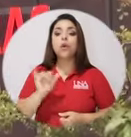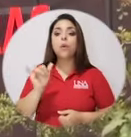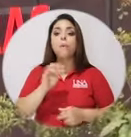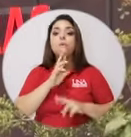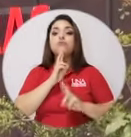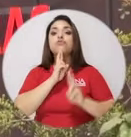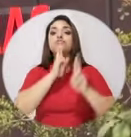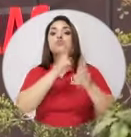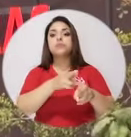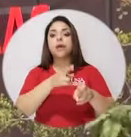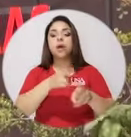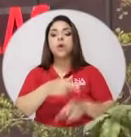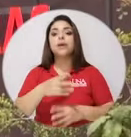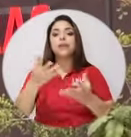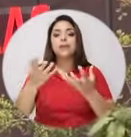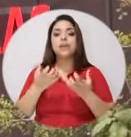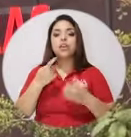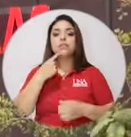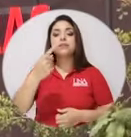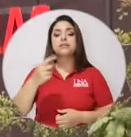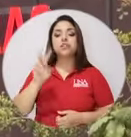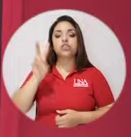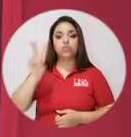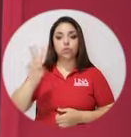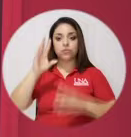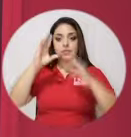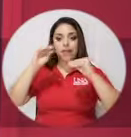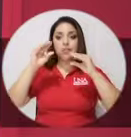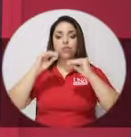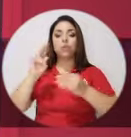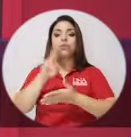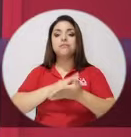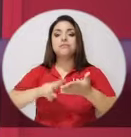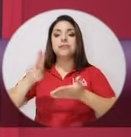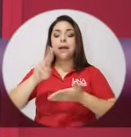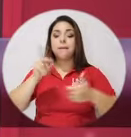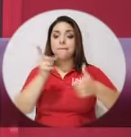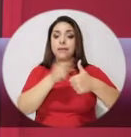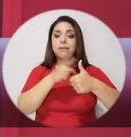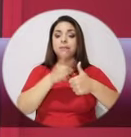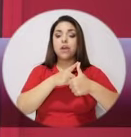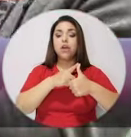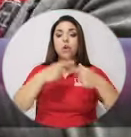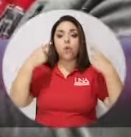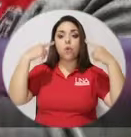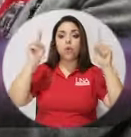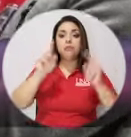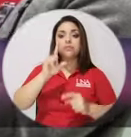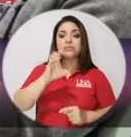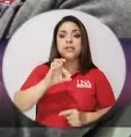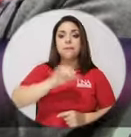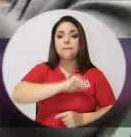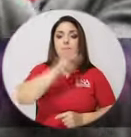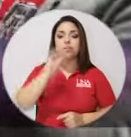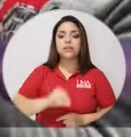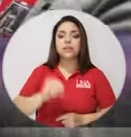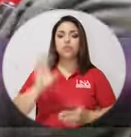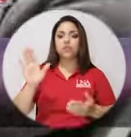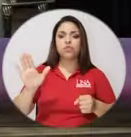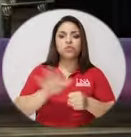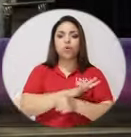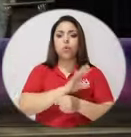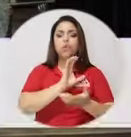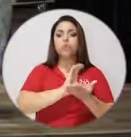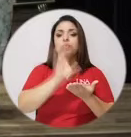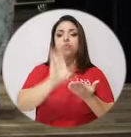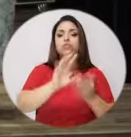datos importantes de nuestra universidad. Una es que para el segundo ciclo logramos que el 100% de los cursos fueran migrados